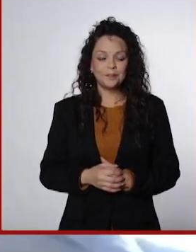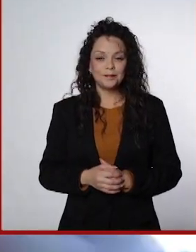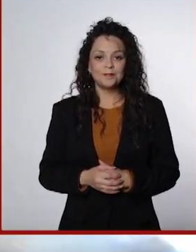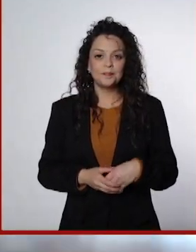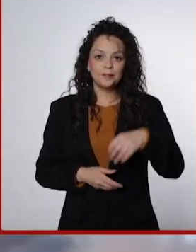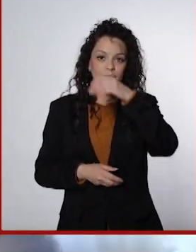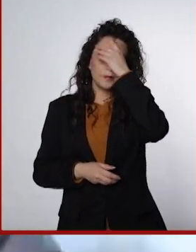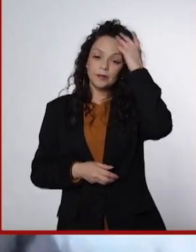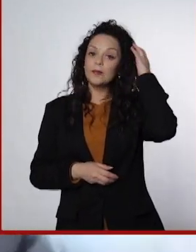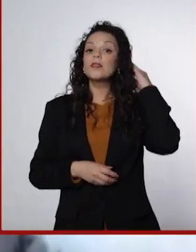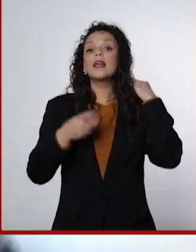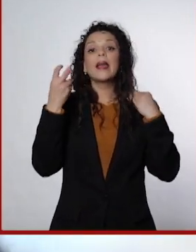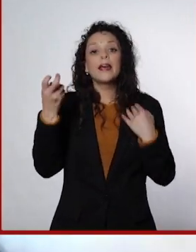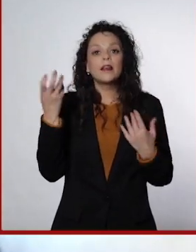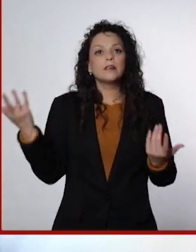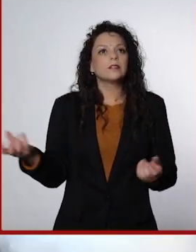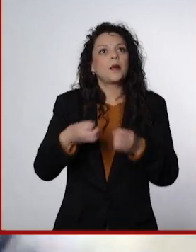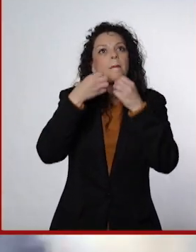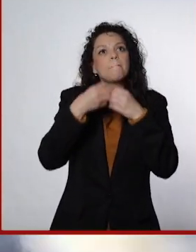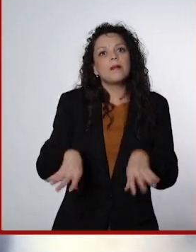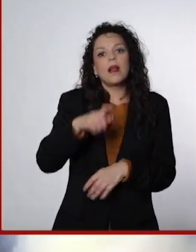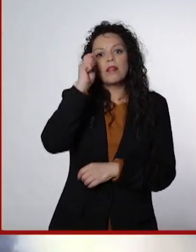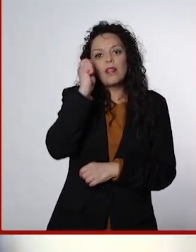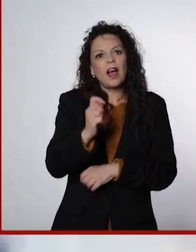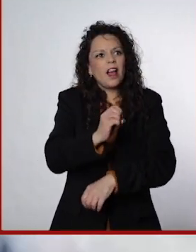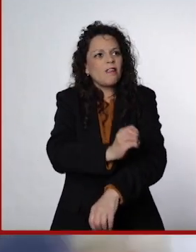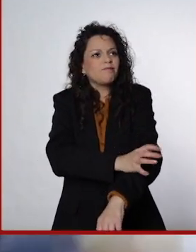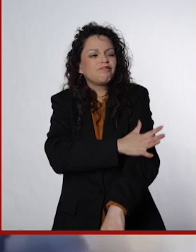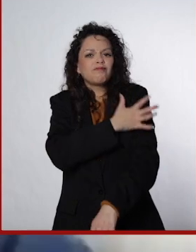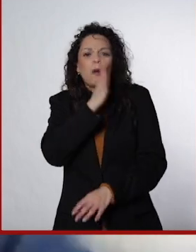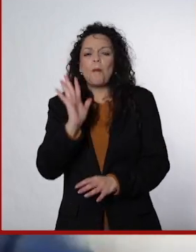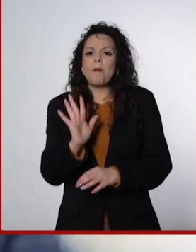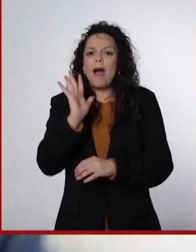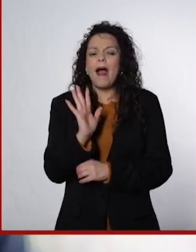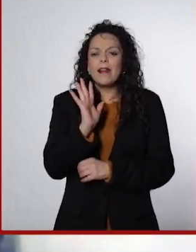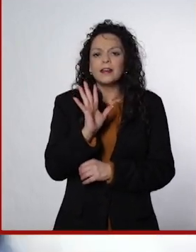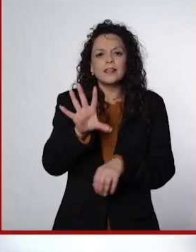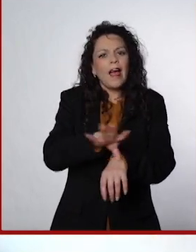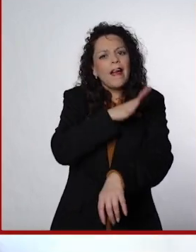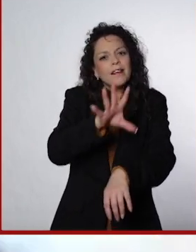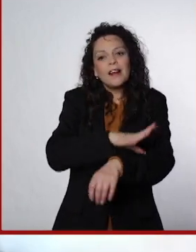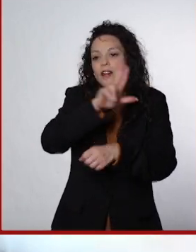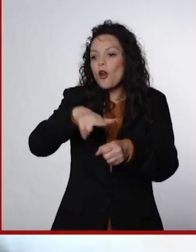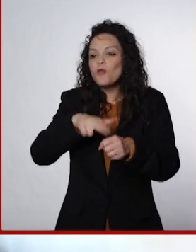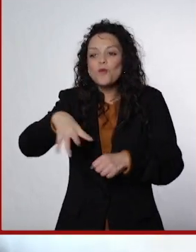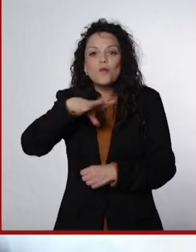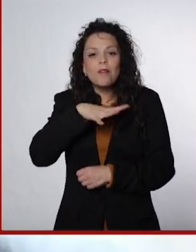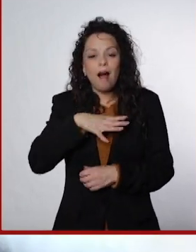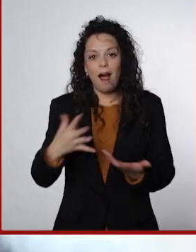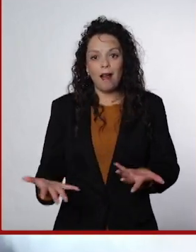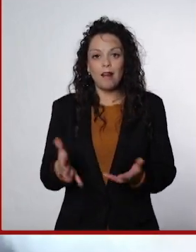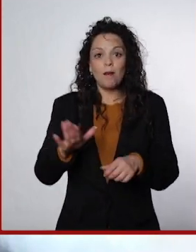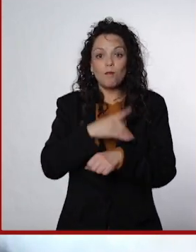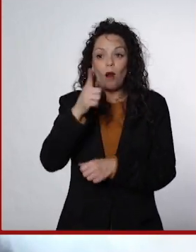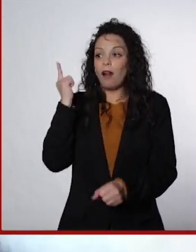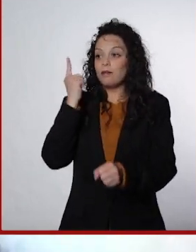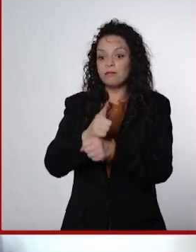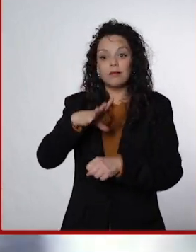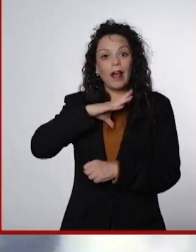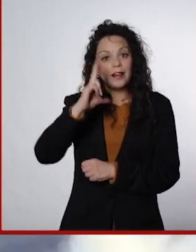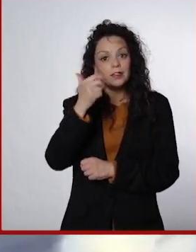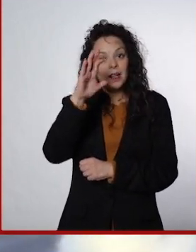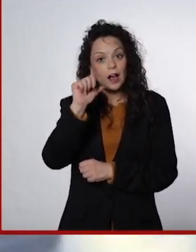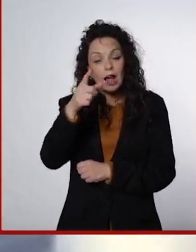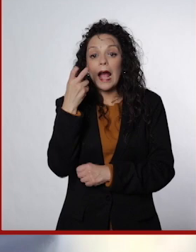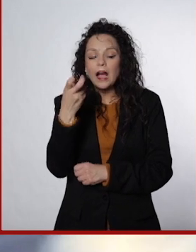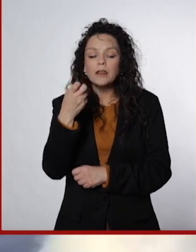obviamente perdió la energía que tenía naturalmente y se empezó, es lo más parecido a un chacal que he encontrado, ¿eh? Okay. Entonces, a partir de ahí se